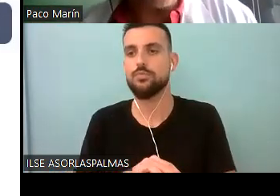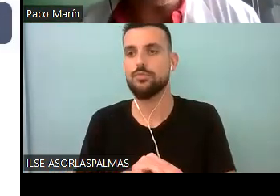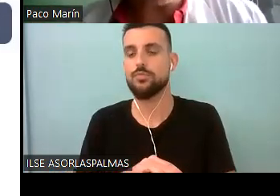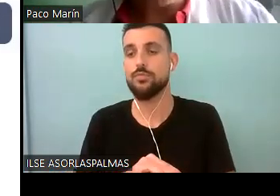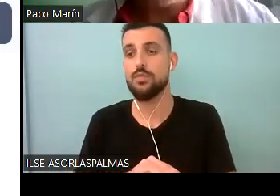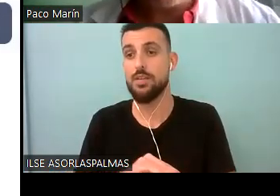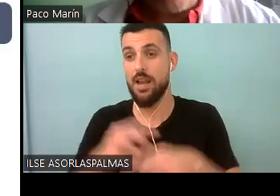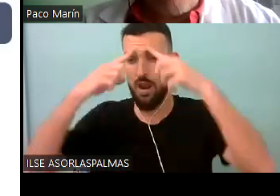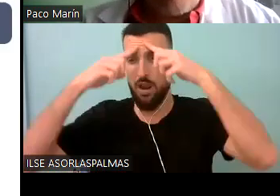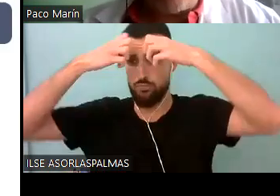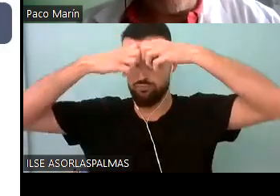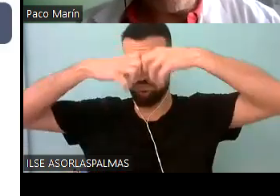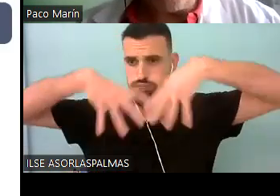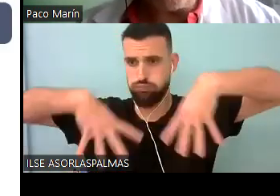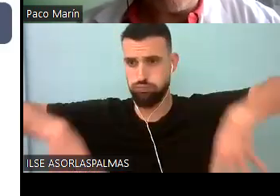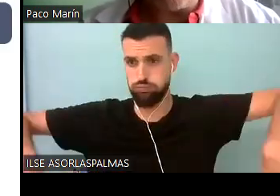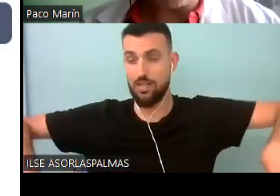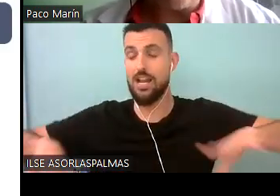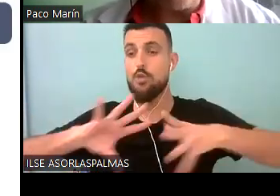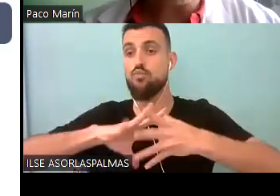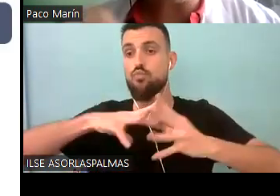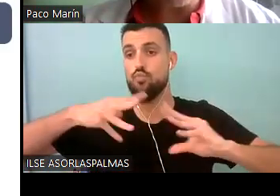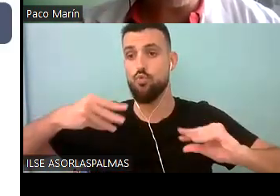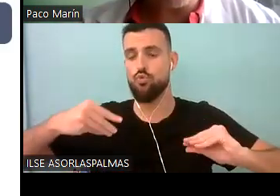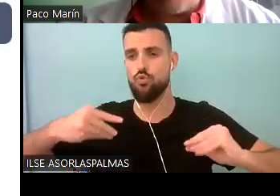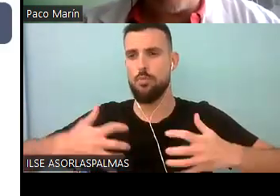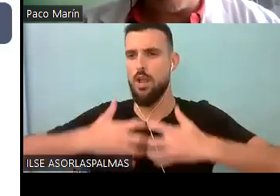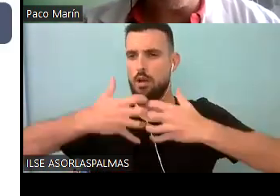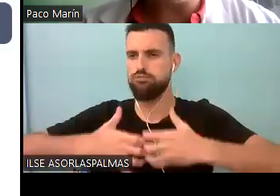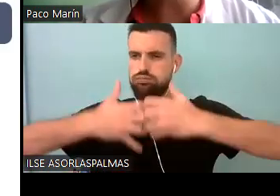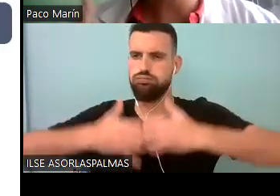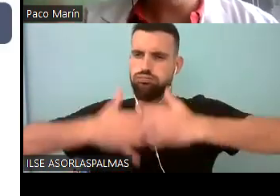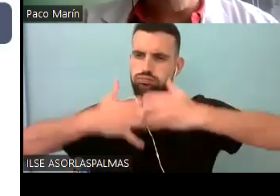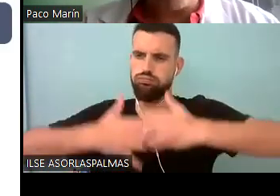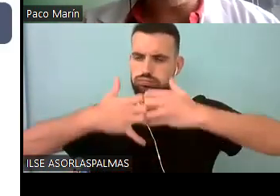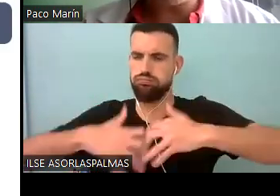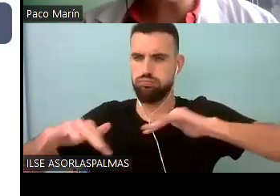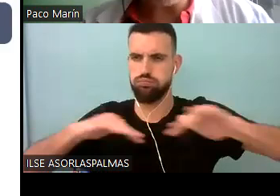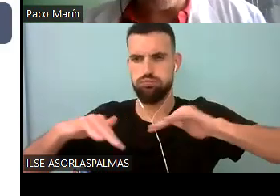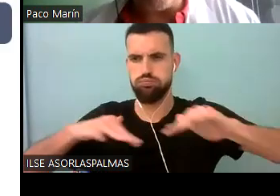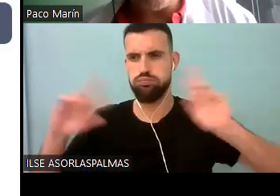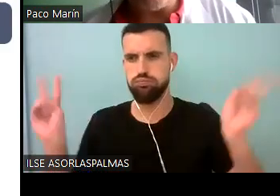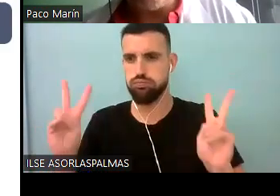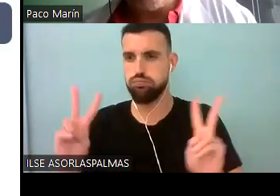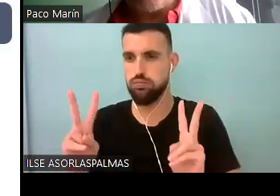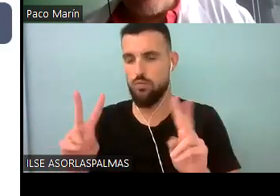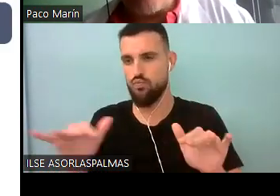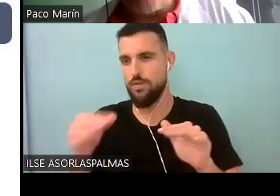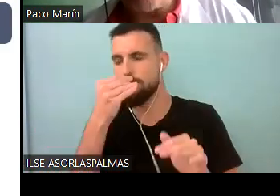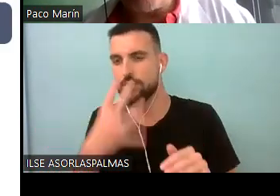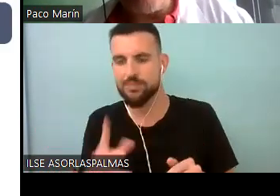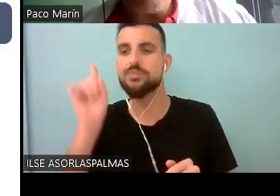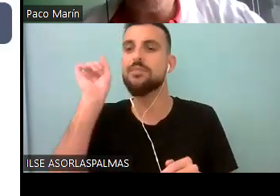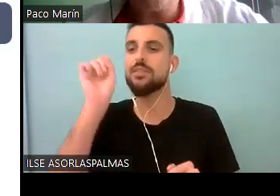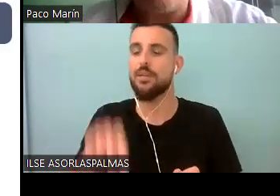o nerviosa a nivel de los músculos, es decir, que esos músculos que estamos activando se muevan correctamente y que esa función